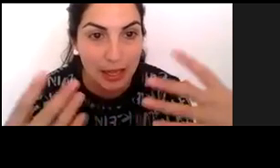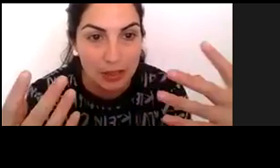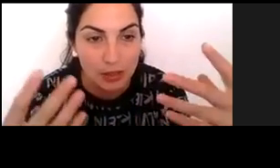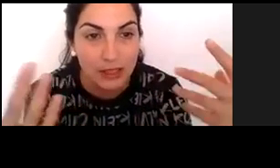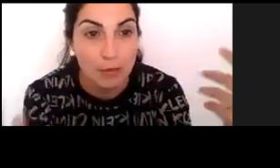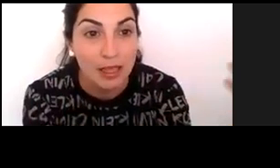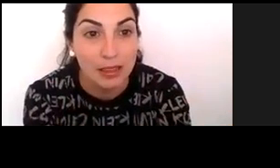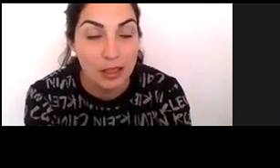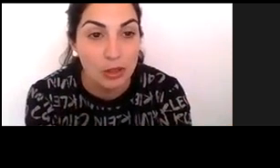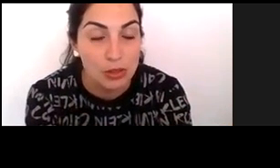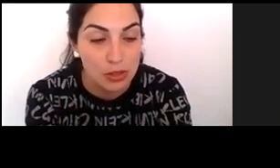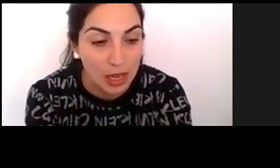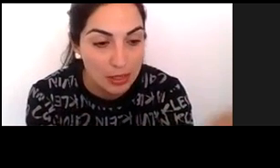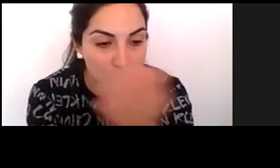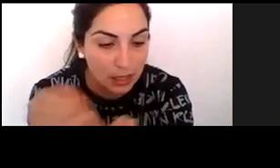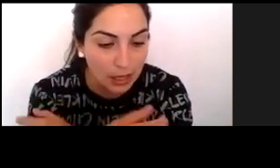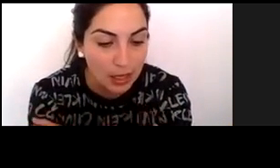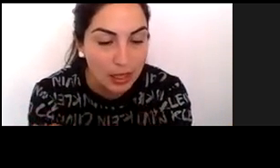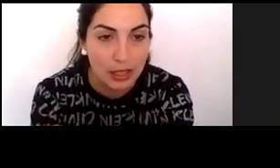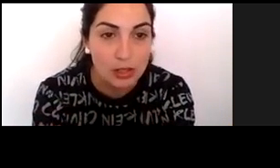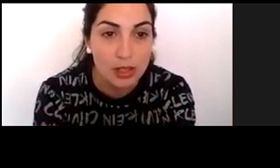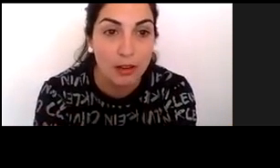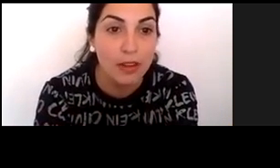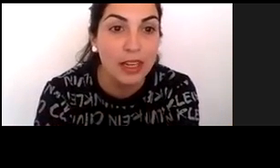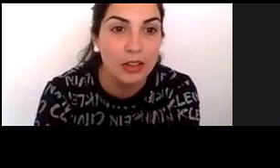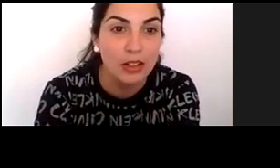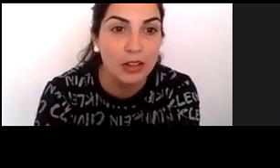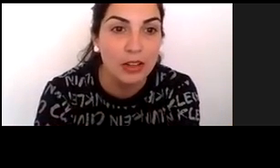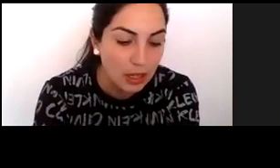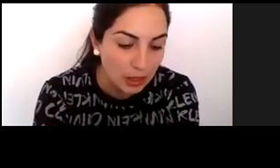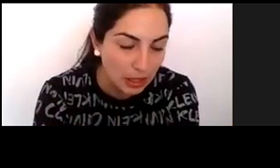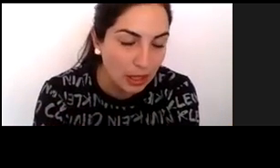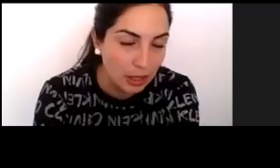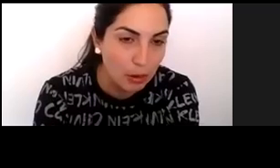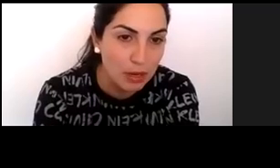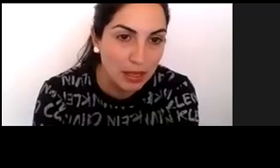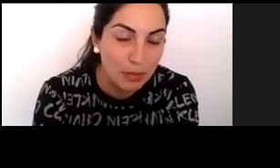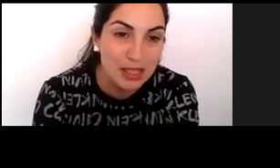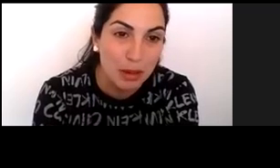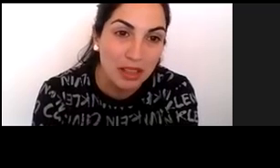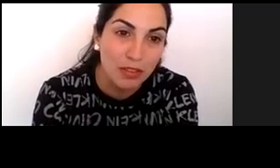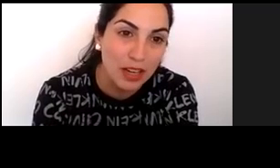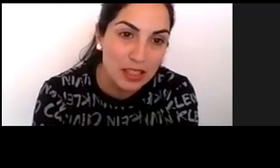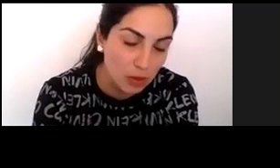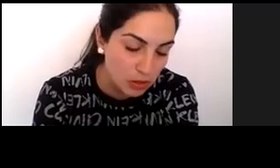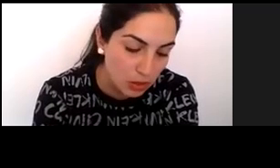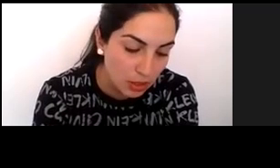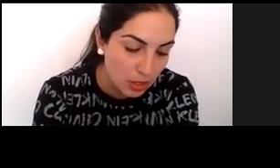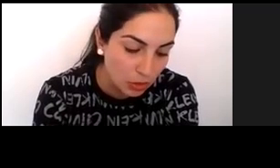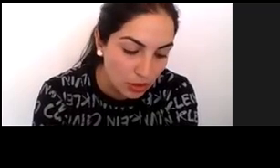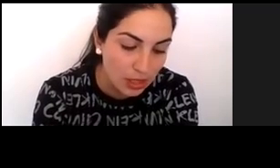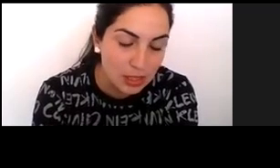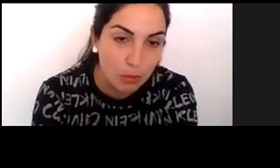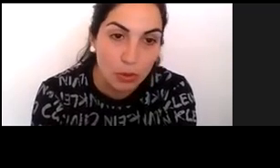sobre el tema del estallido social en Chile, y eso se refería al contexto, que principalmente fue la situación